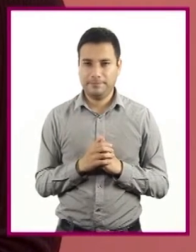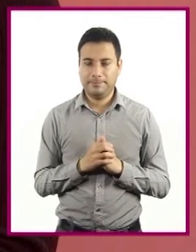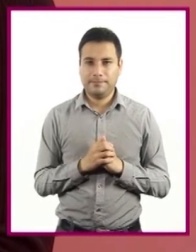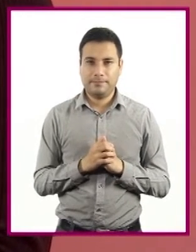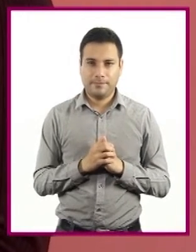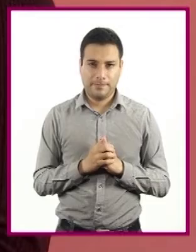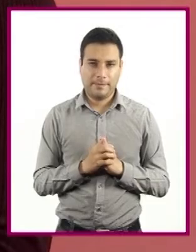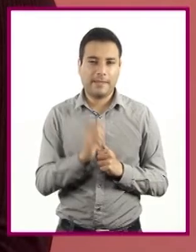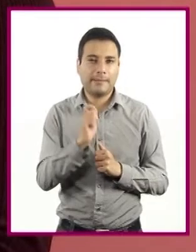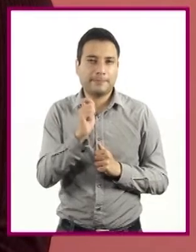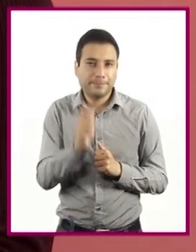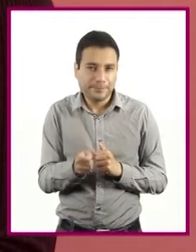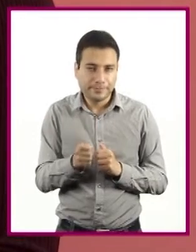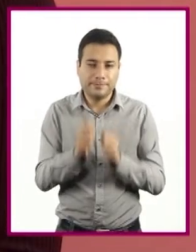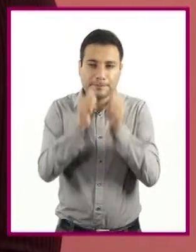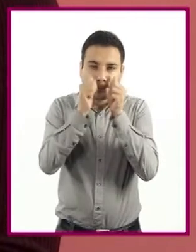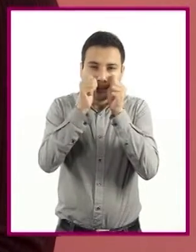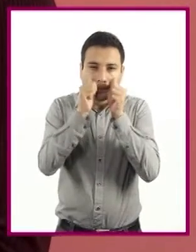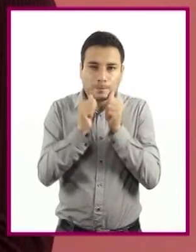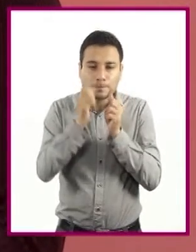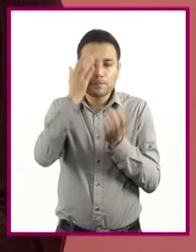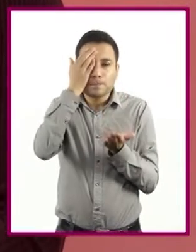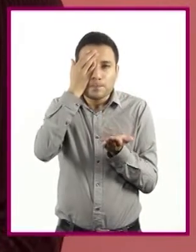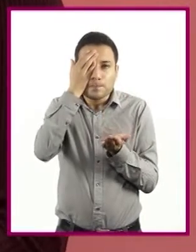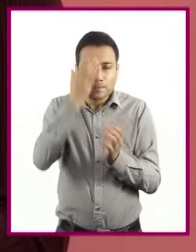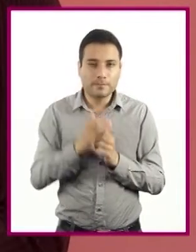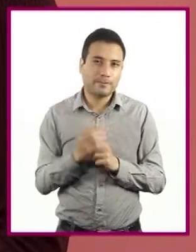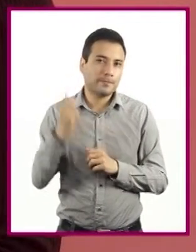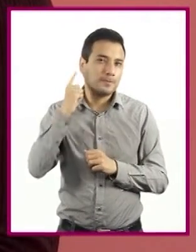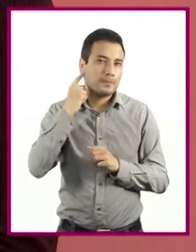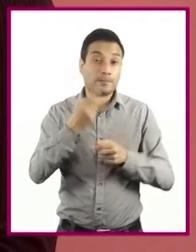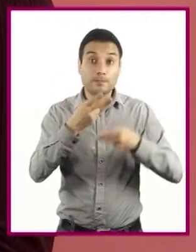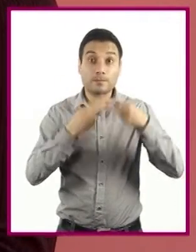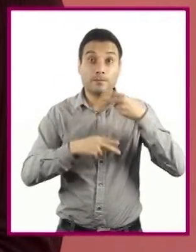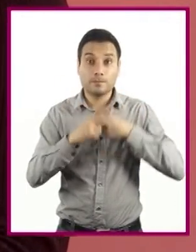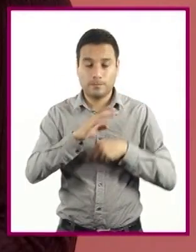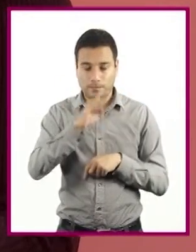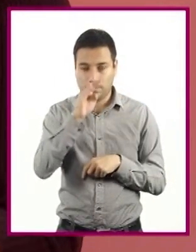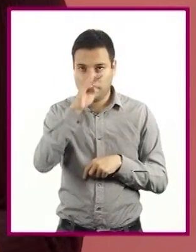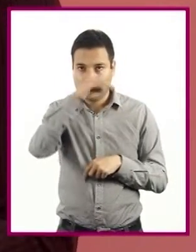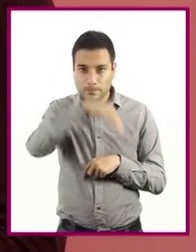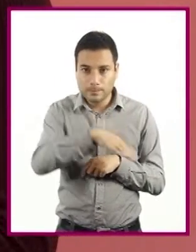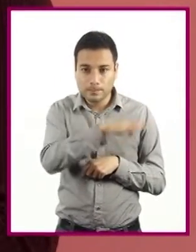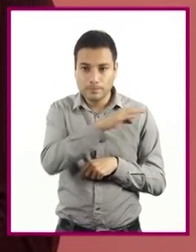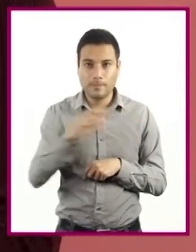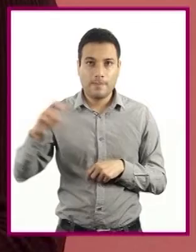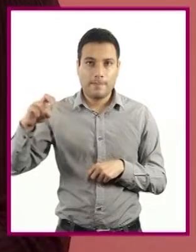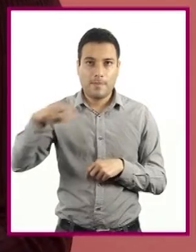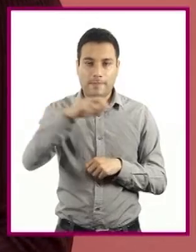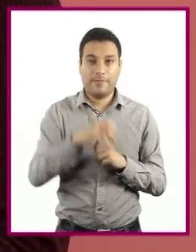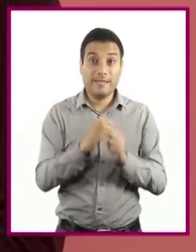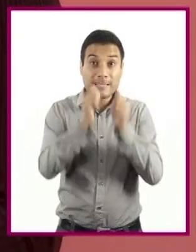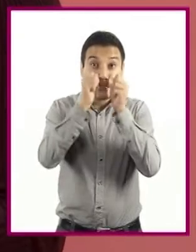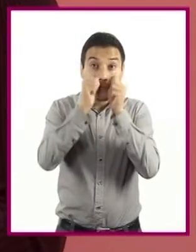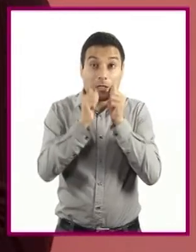de mendigos ciegos escucharon que por la calle pasaría un elefante y se precipitaron hacia el lugar para